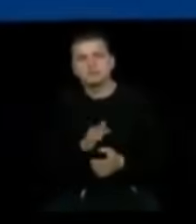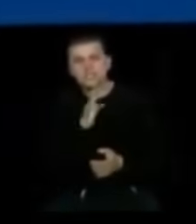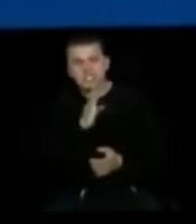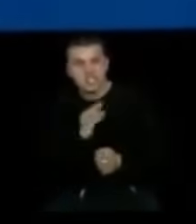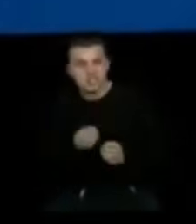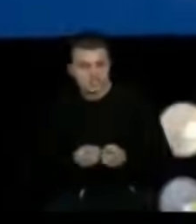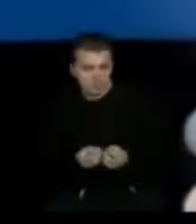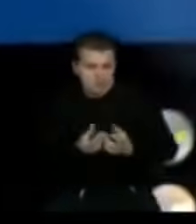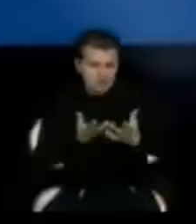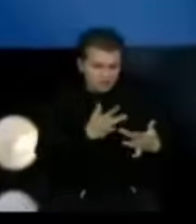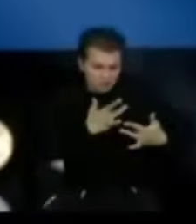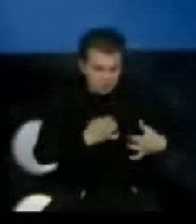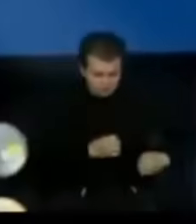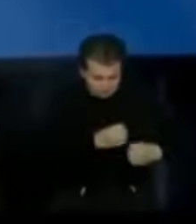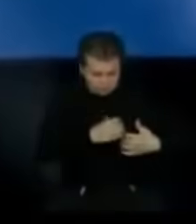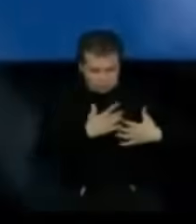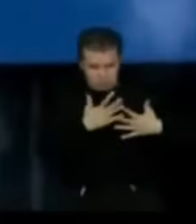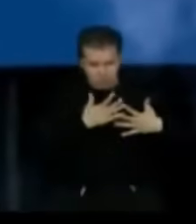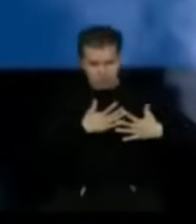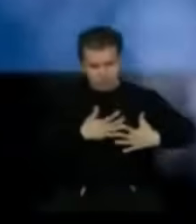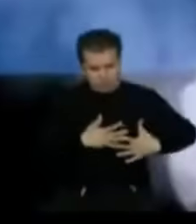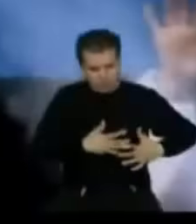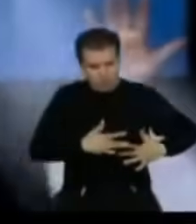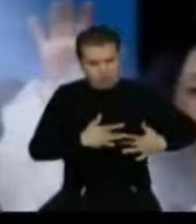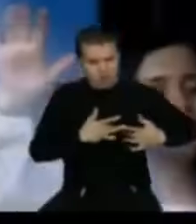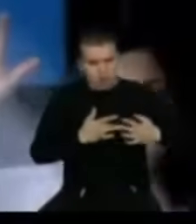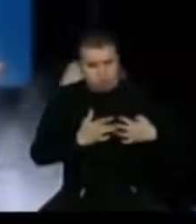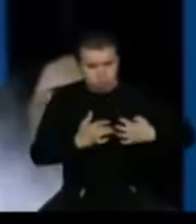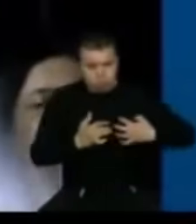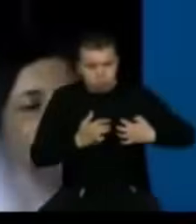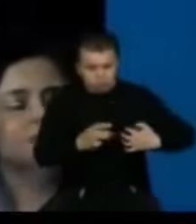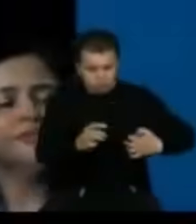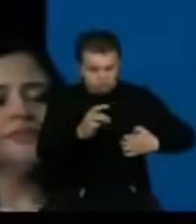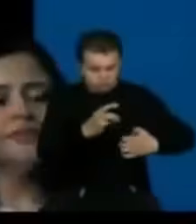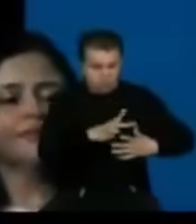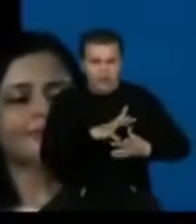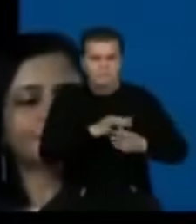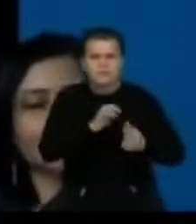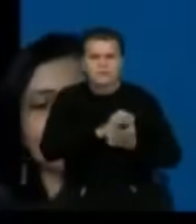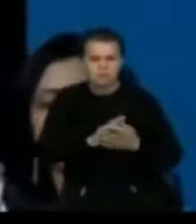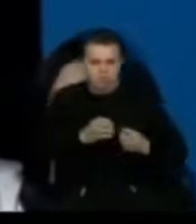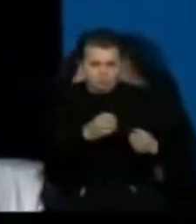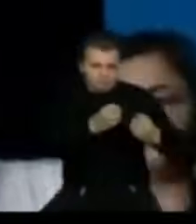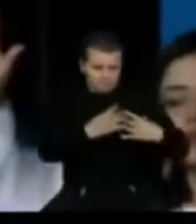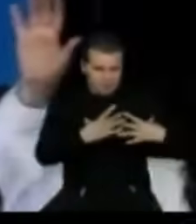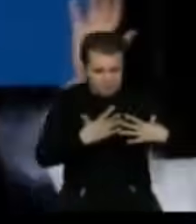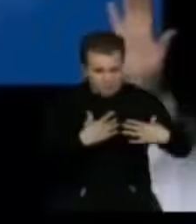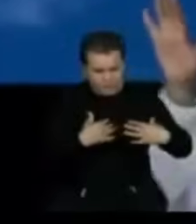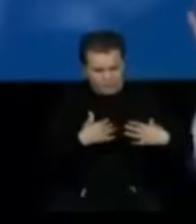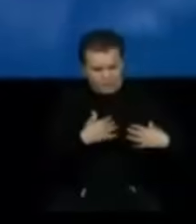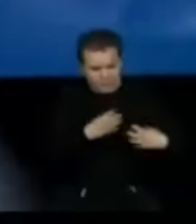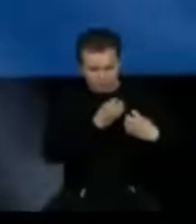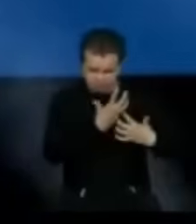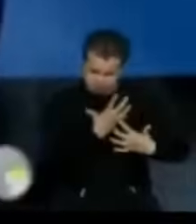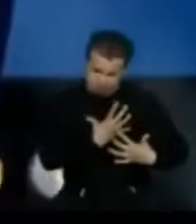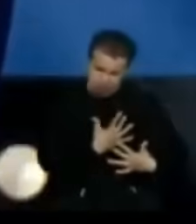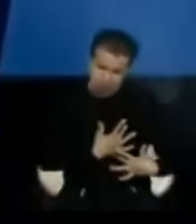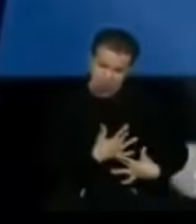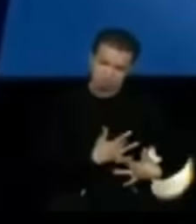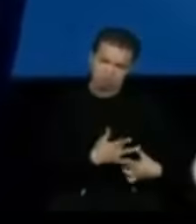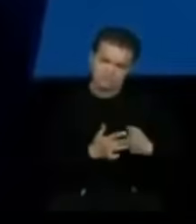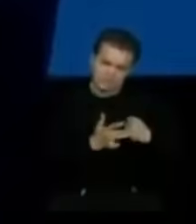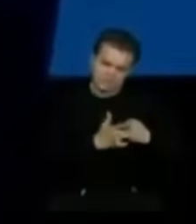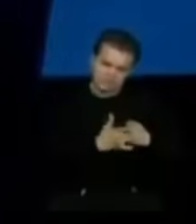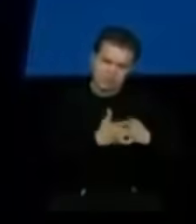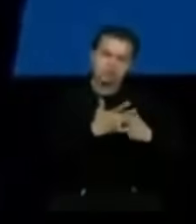Es Él el que te está revelando y testificando a Jesús a tu corazón. Es Él el que ha abierto los ojos de tu entendimiento para